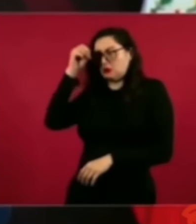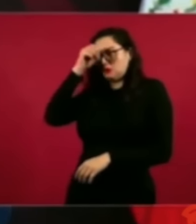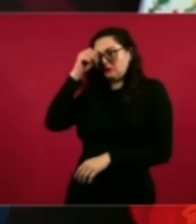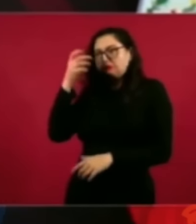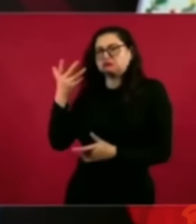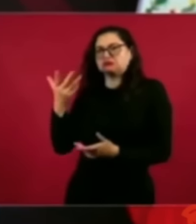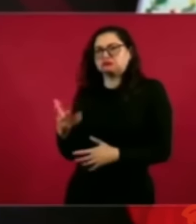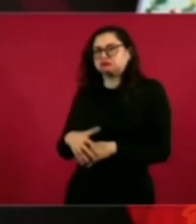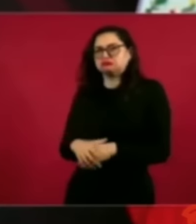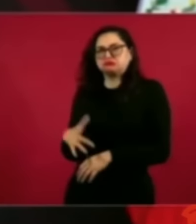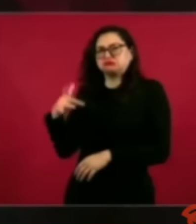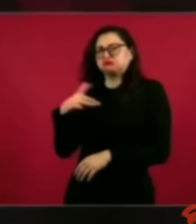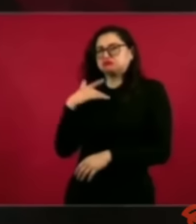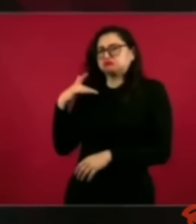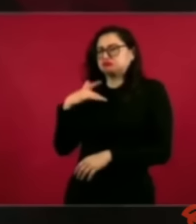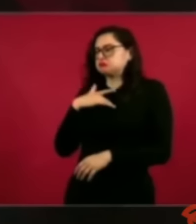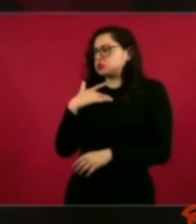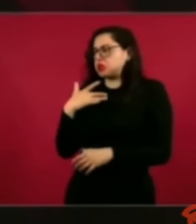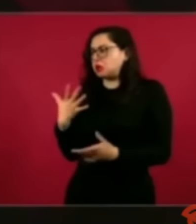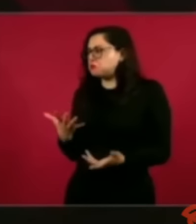San Francisco,